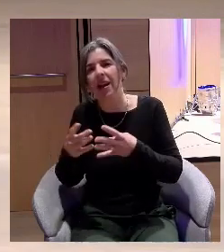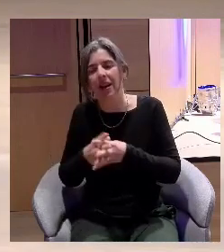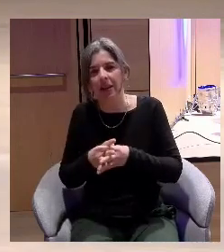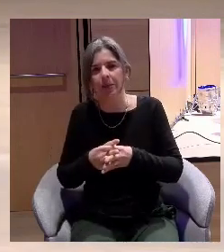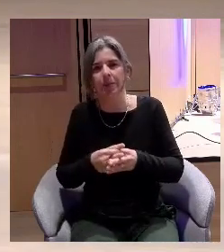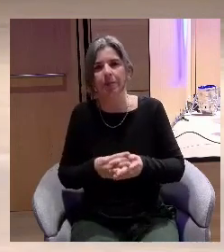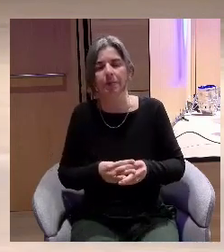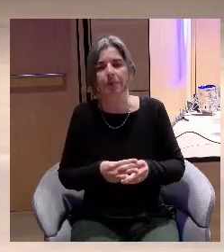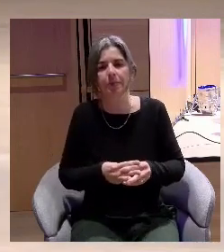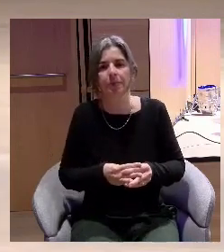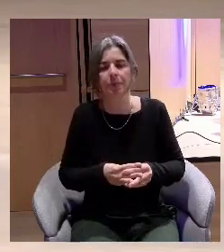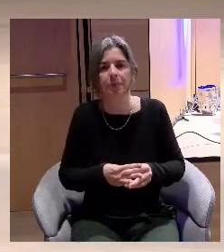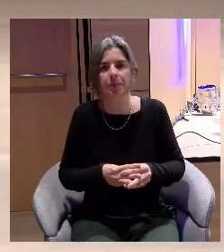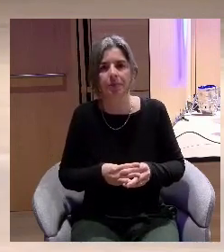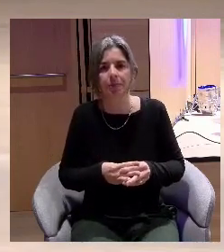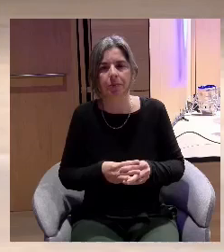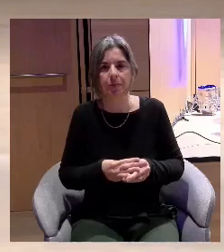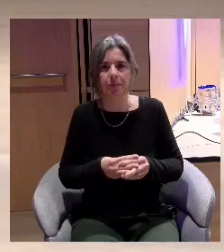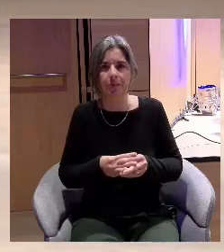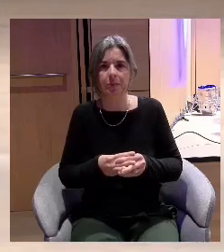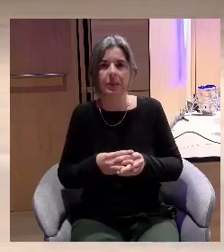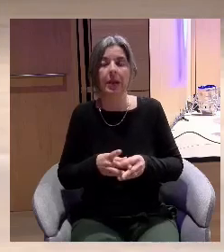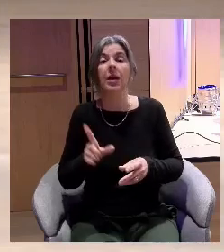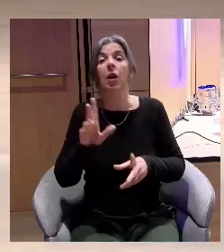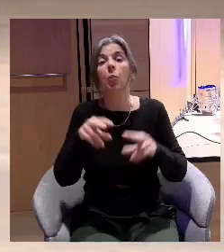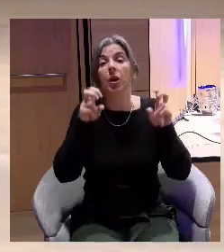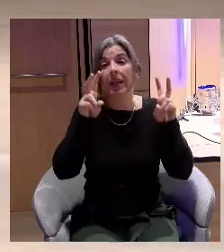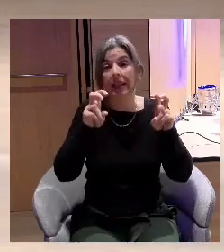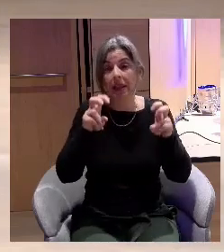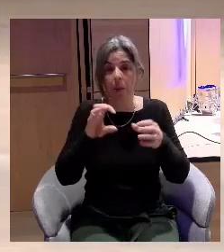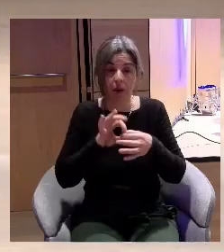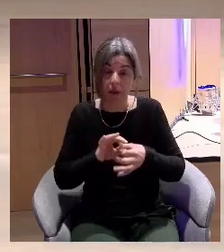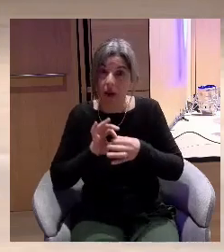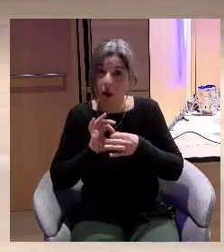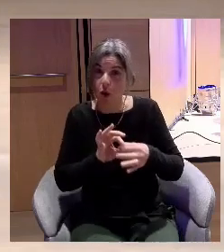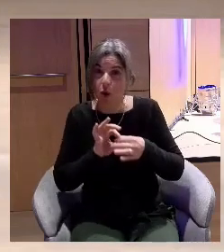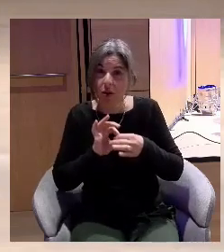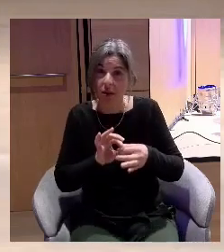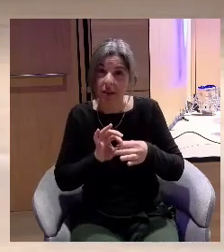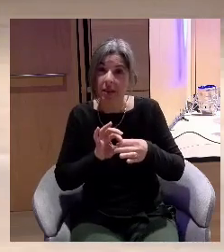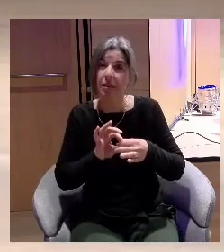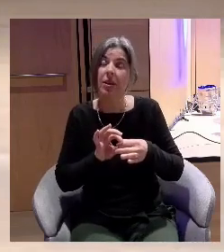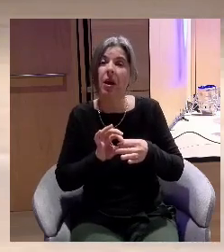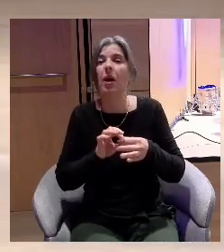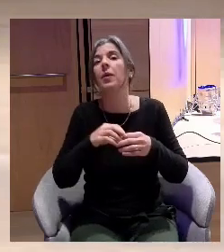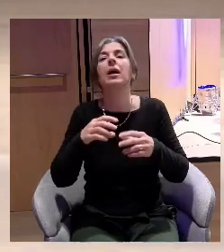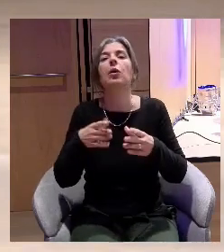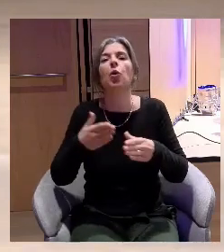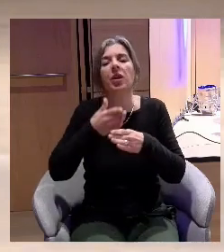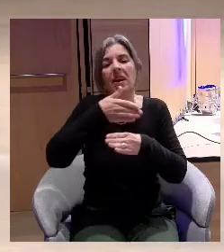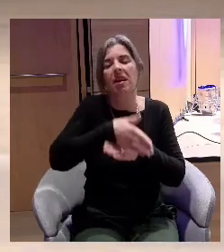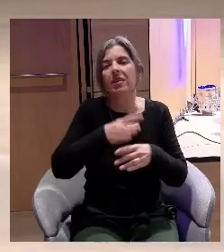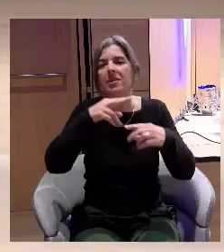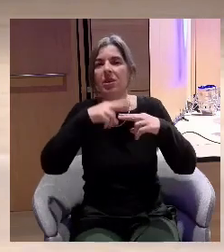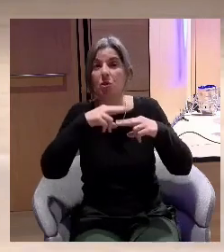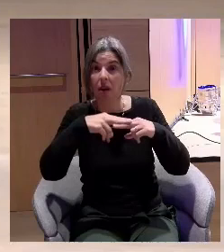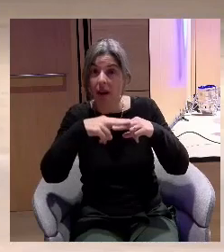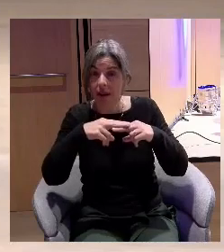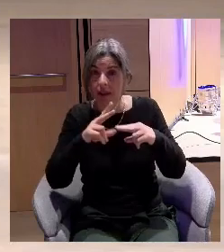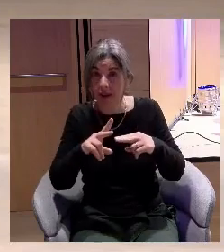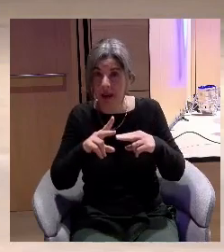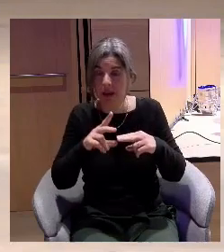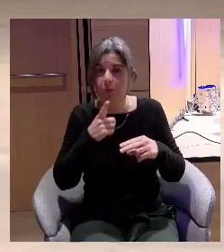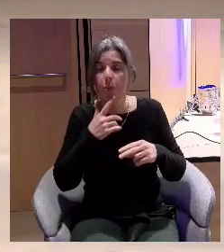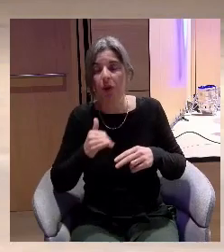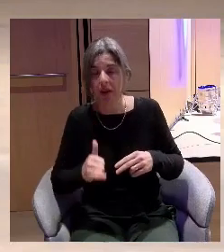pregunta. Y respecto a conectividad, tiene que ver con acceso a Internet. Por ejemplo, en Chocó, hasta hace